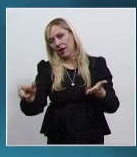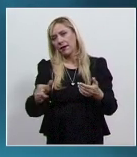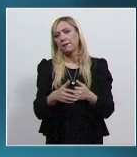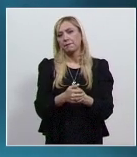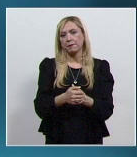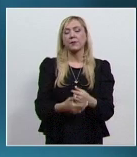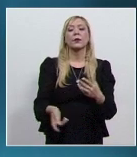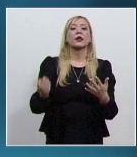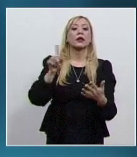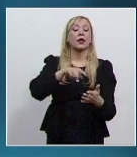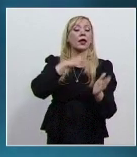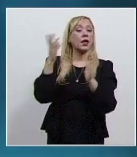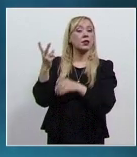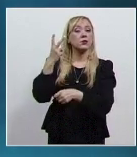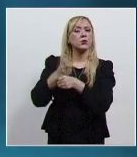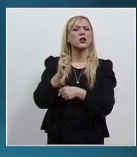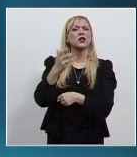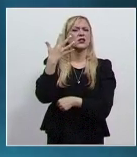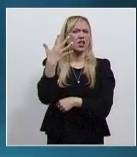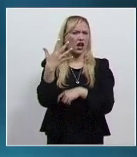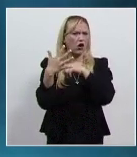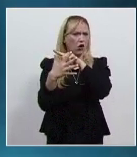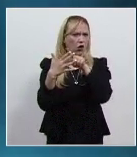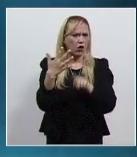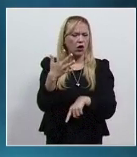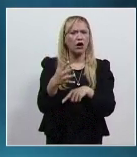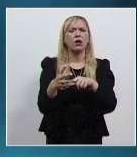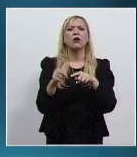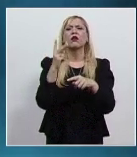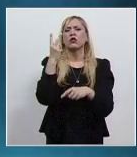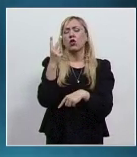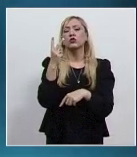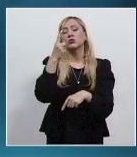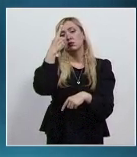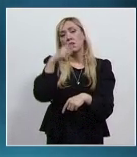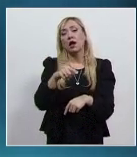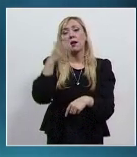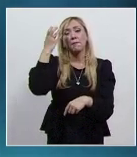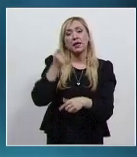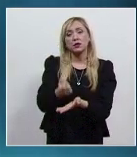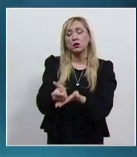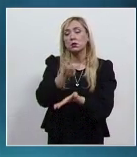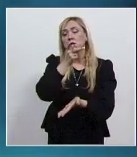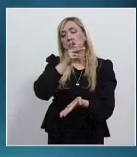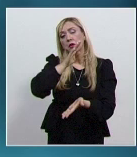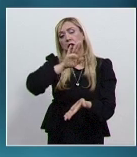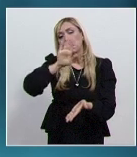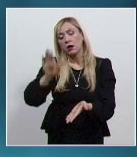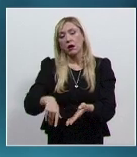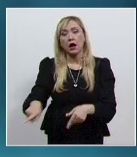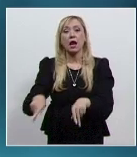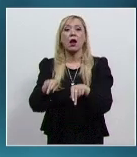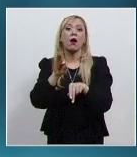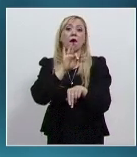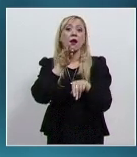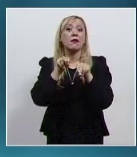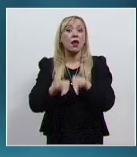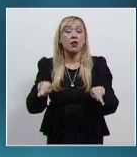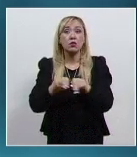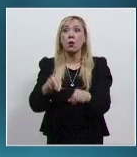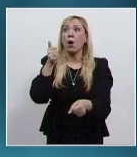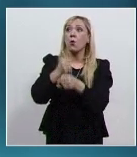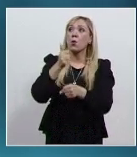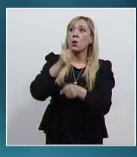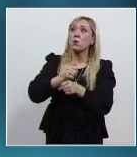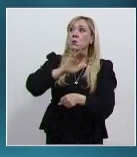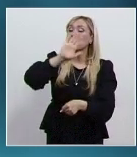5 jurisprudencias, 2 que están relacionadas con la pensión por orfandad, cuando es reclamada por los nietos, cuando fallece la